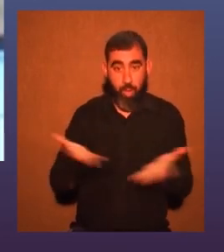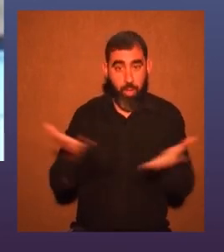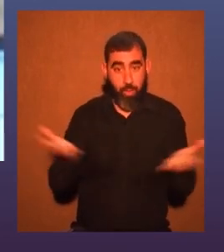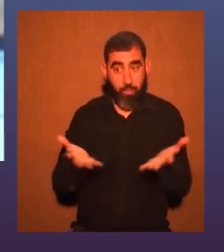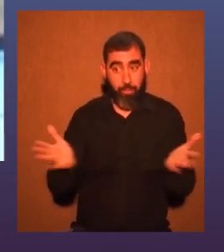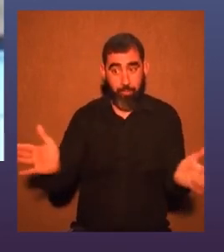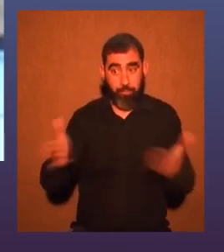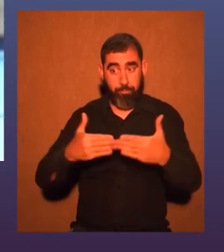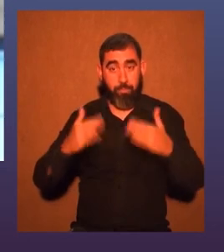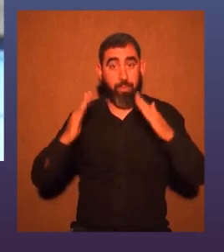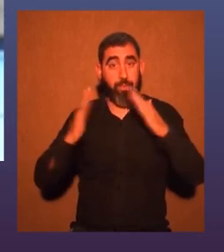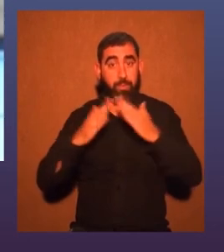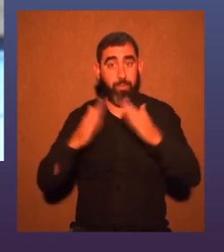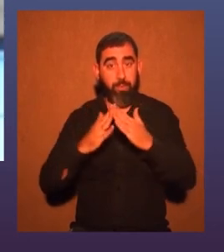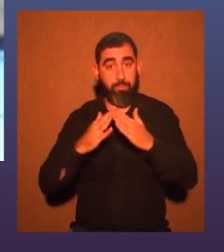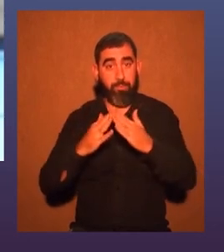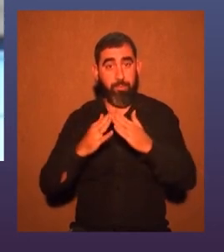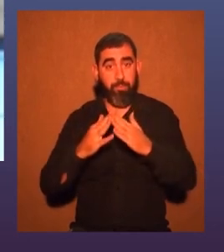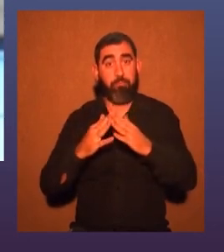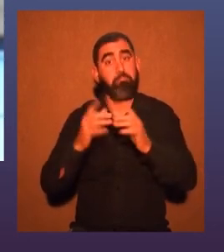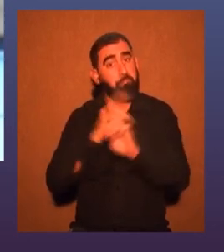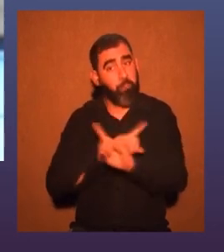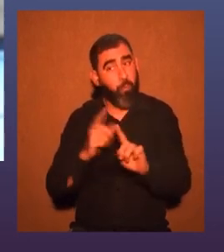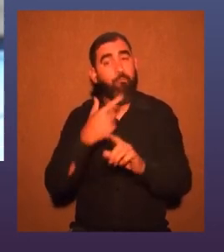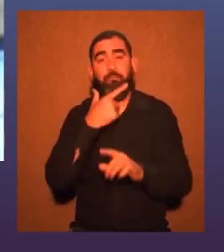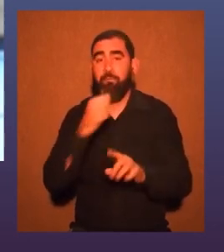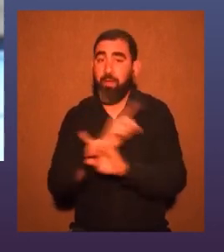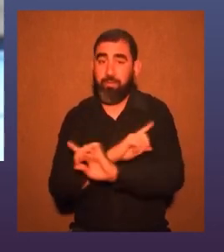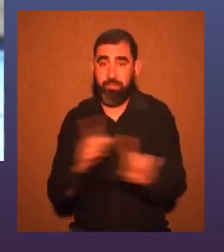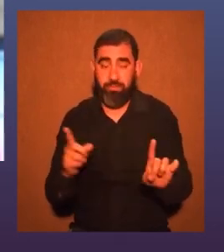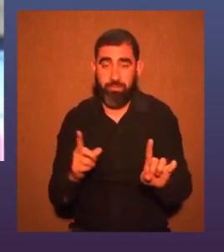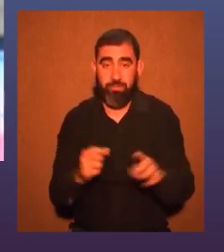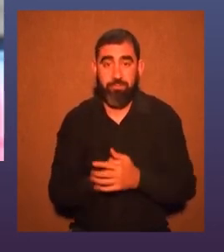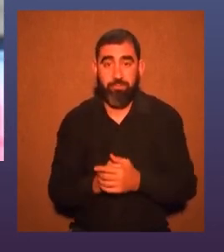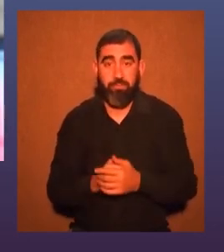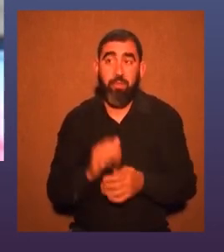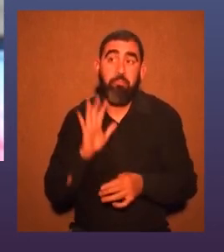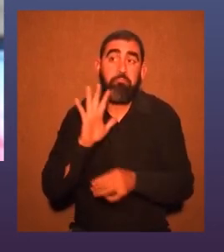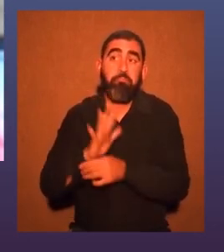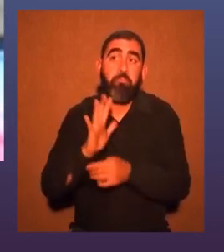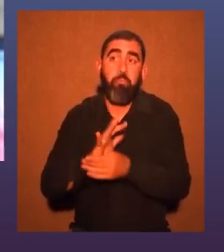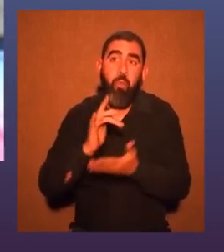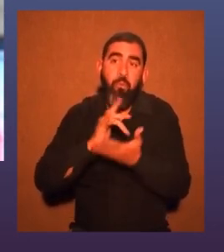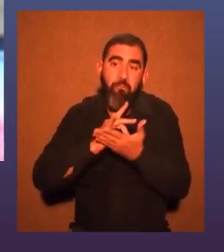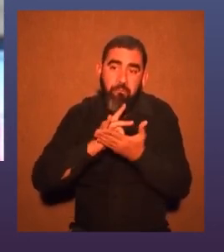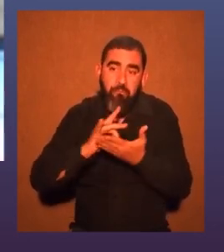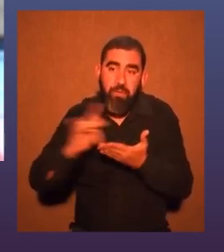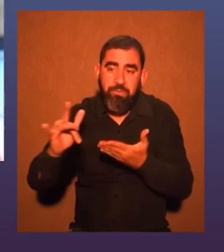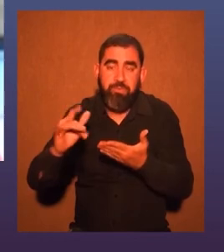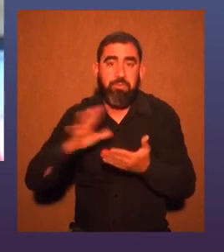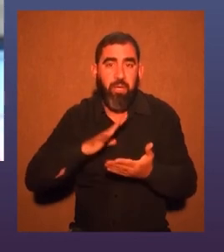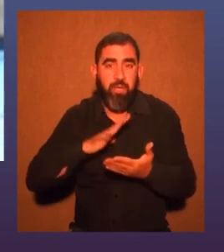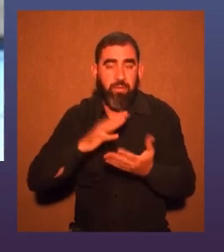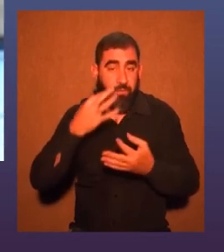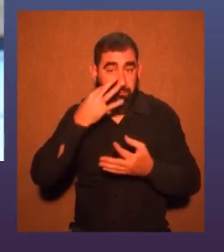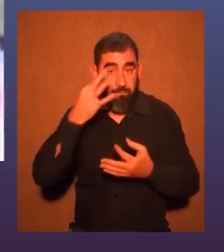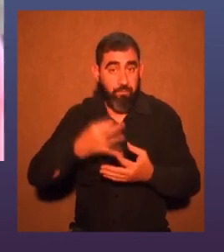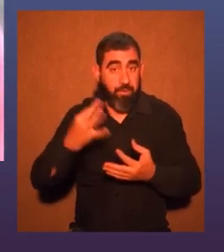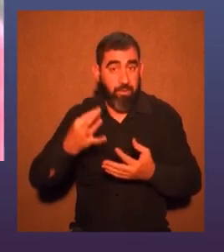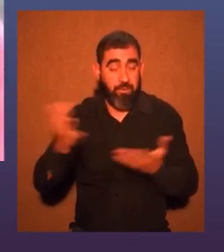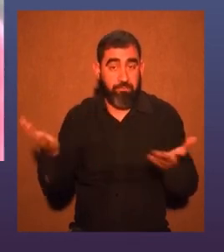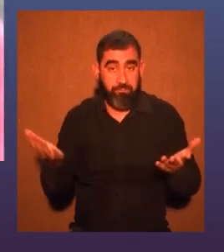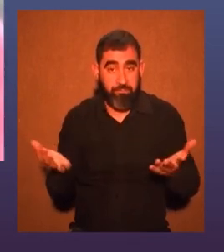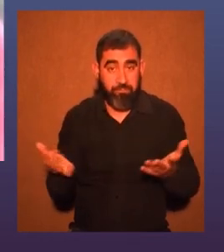de la pandemia, tampoco, no es fácil, porque queda como un vacío, ¿no? Y es como que es una cosa que también,